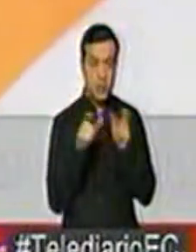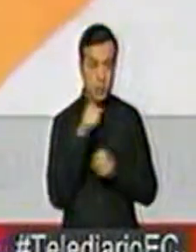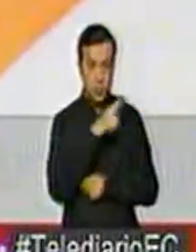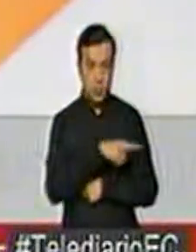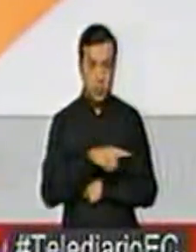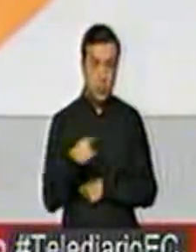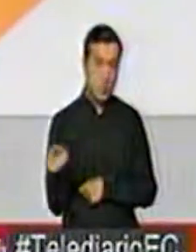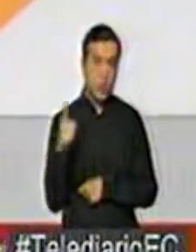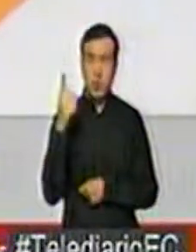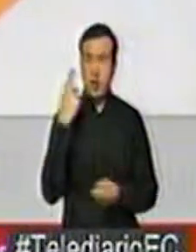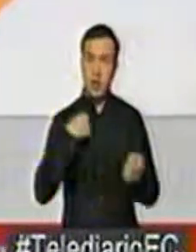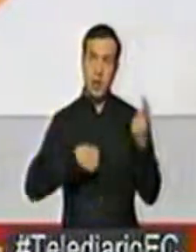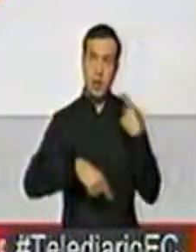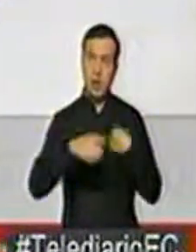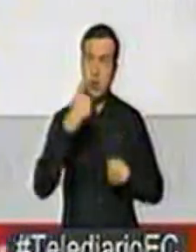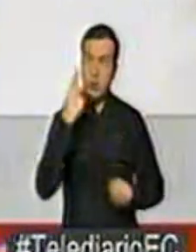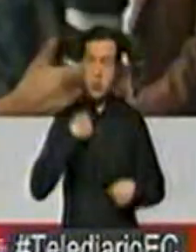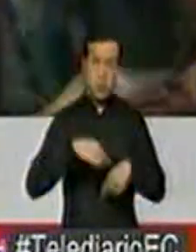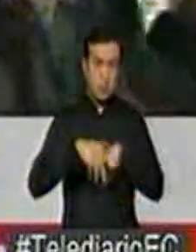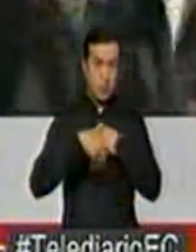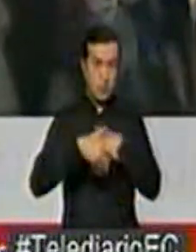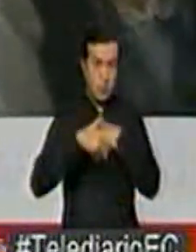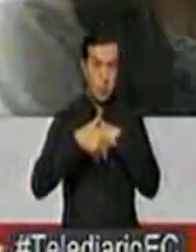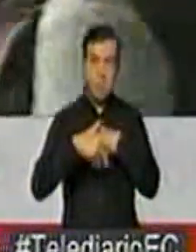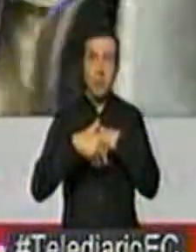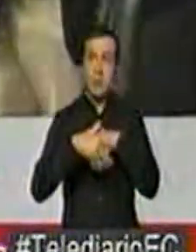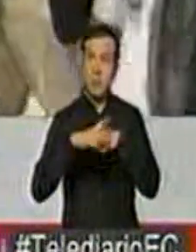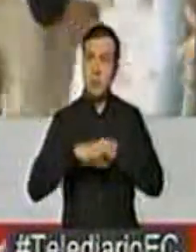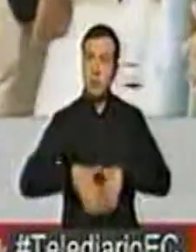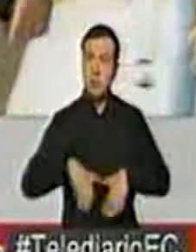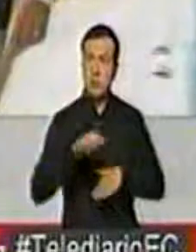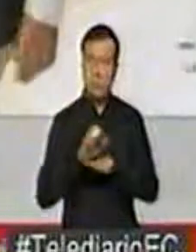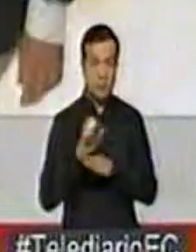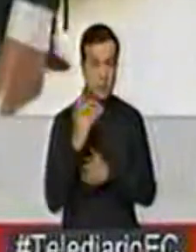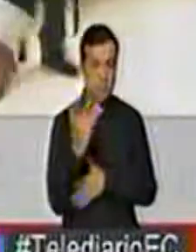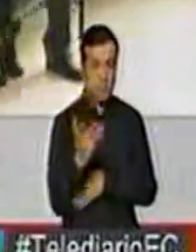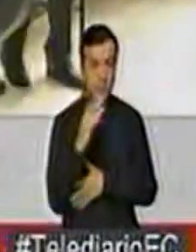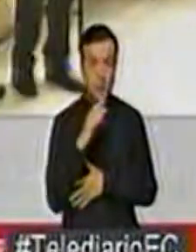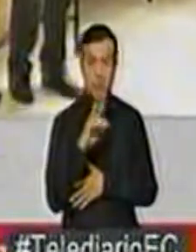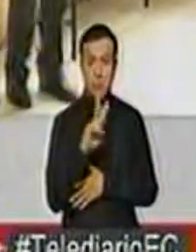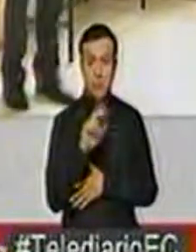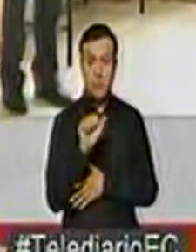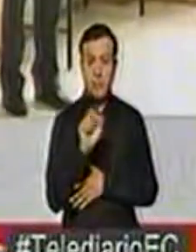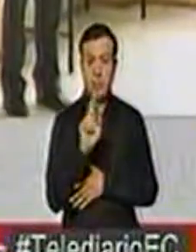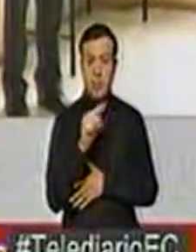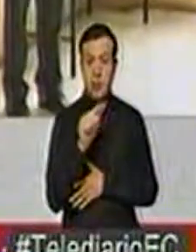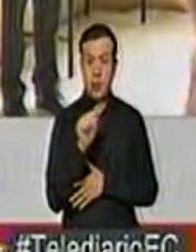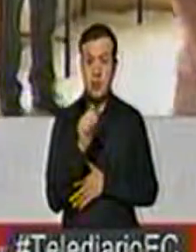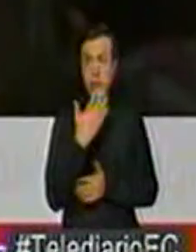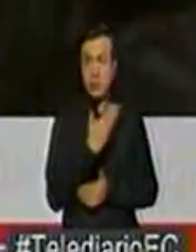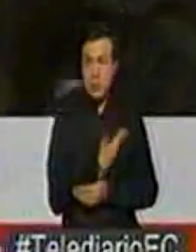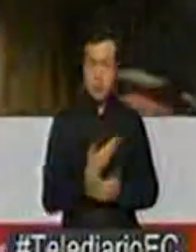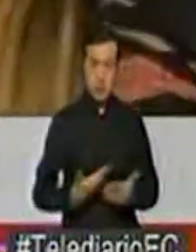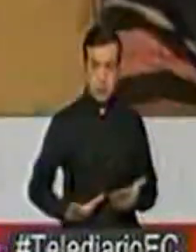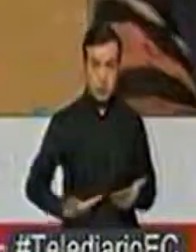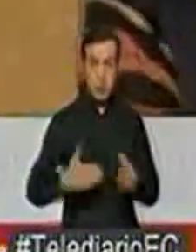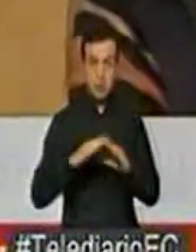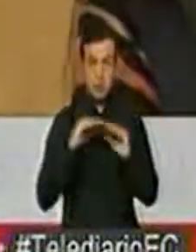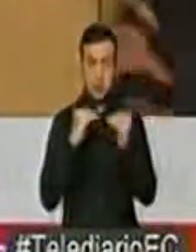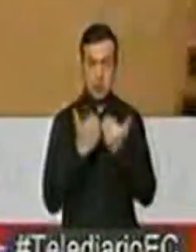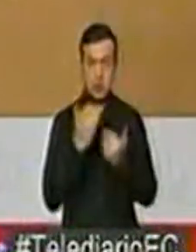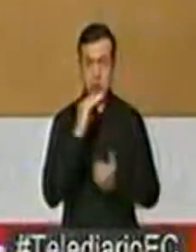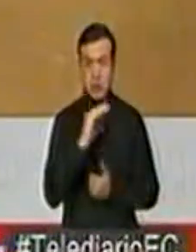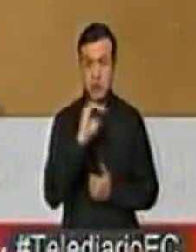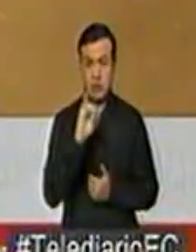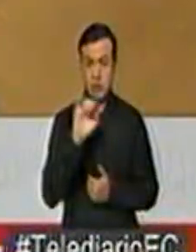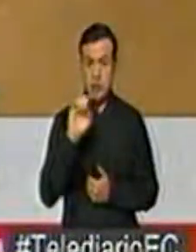que resultaron heridos durante las protestas que se realizaron en todo el país. Jaime Vargas, presidente de la CONAIE, pidió a la CIDH